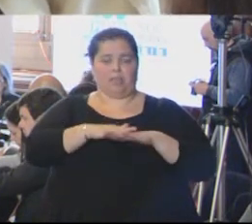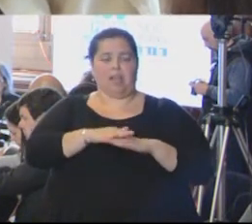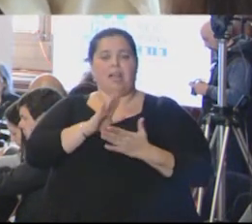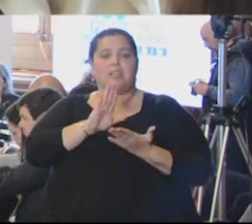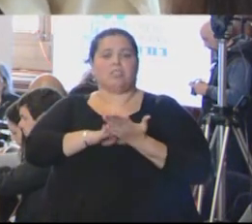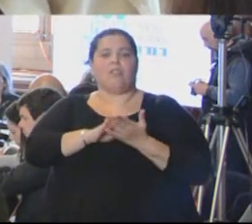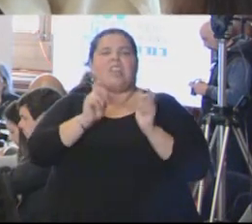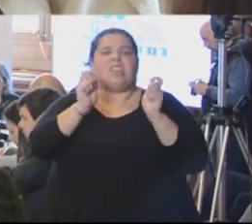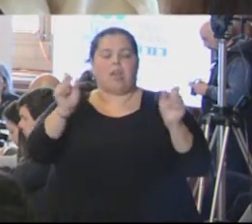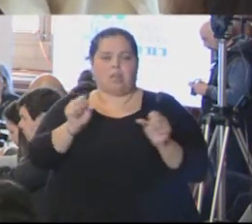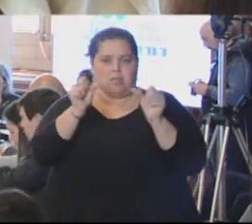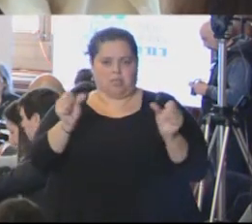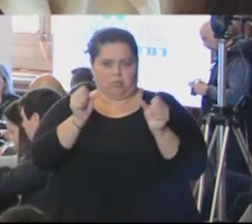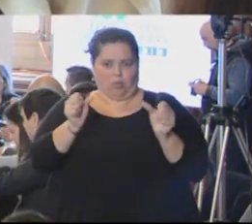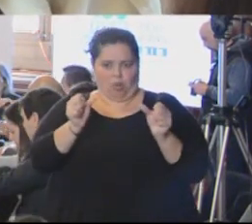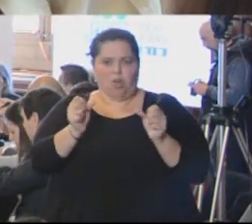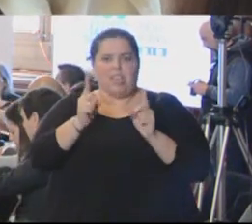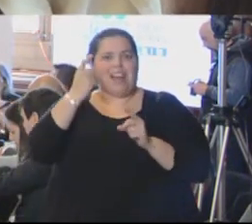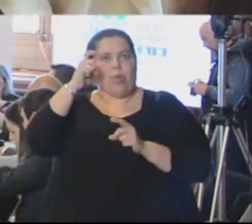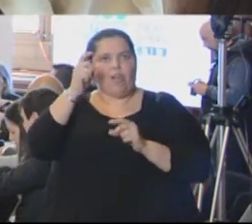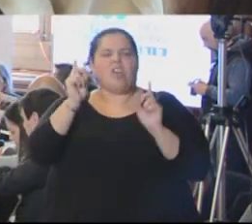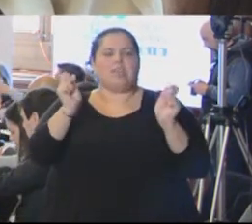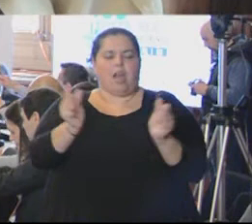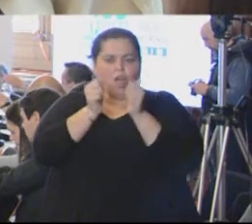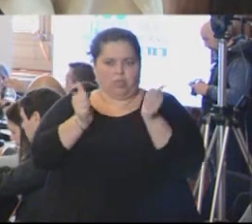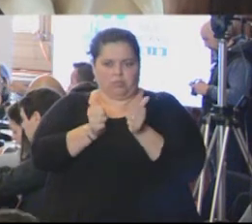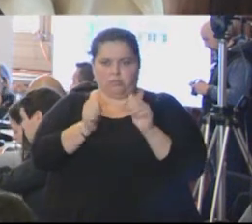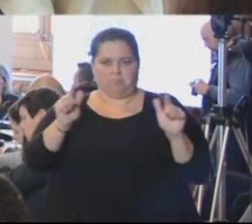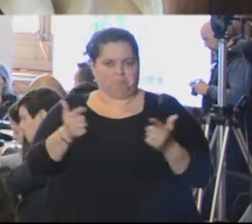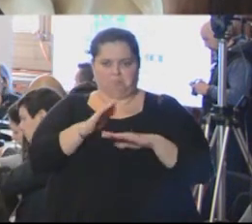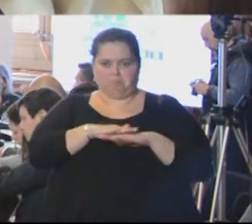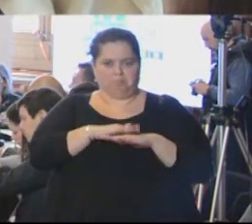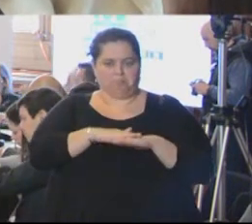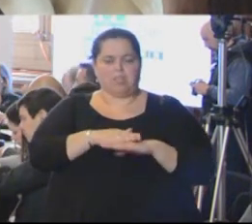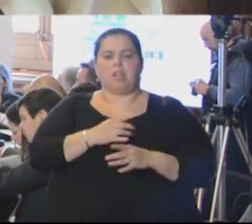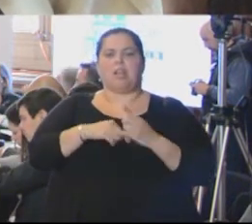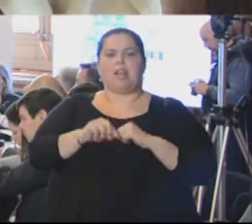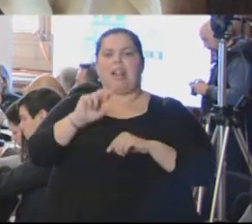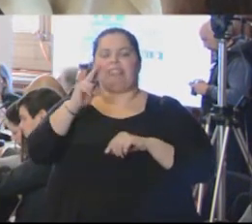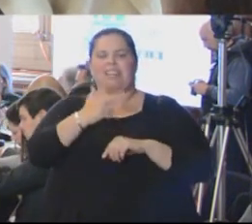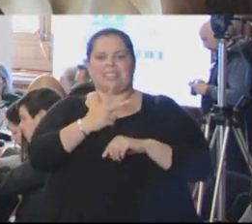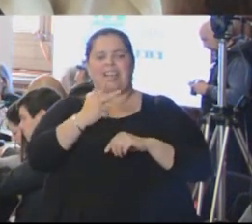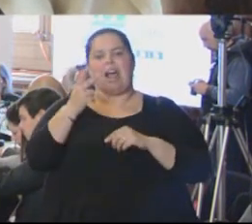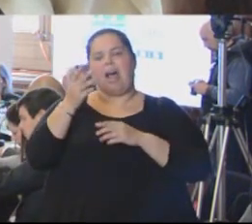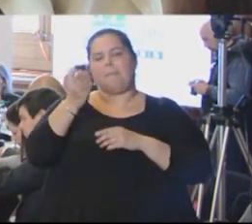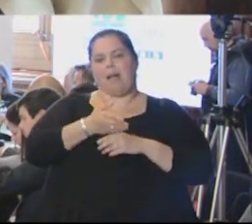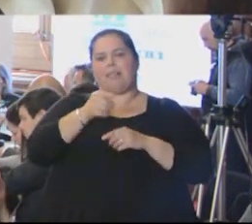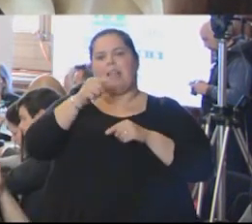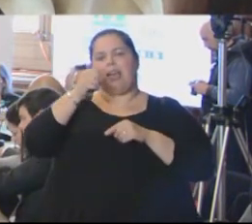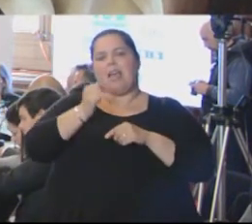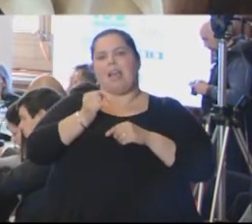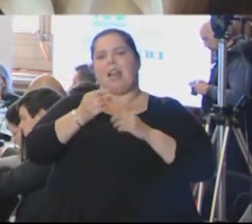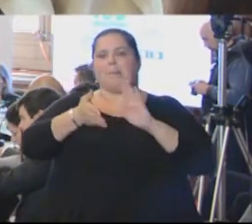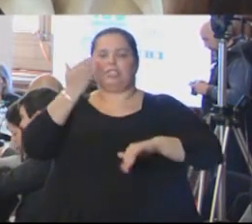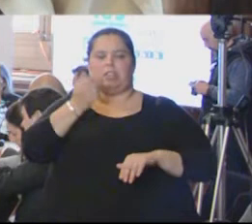los autores. Entre los casos que tienen indicios de responsables, casi la tercera parte se atribuyen a grupos paramilitares o